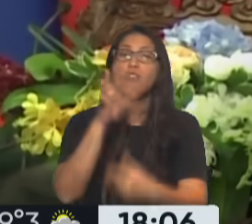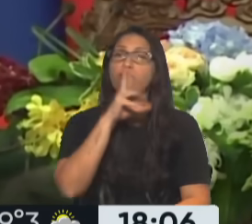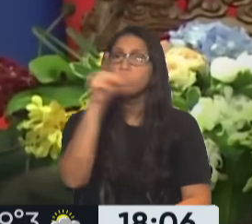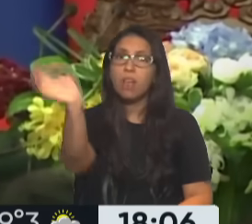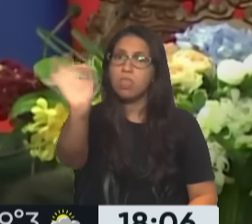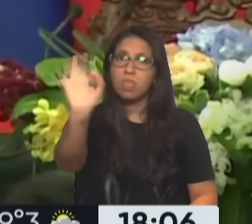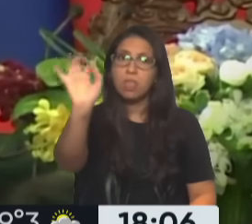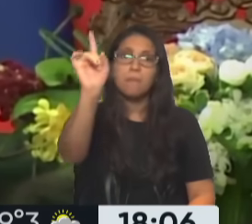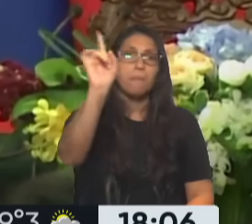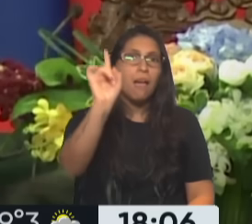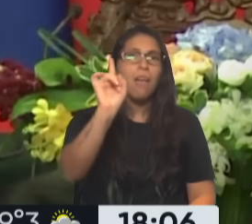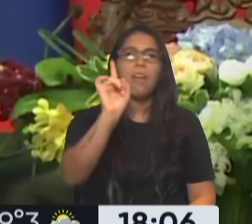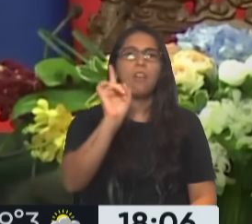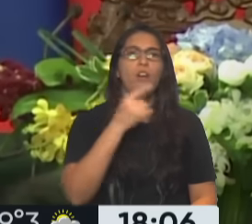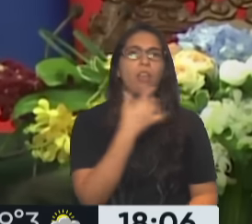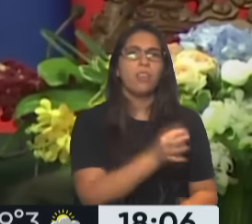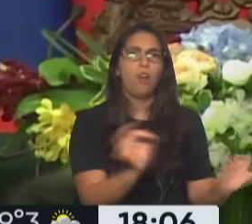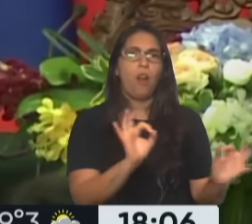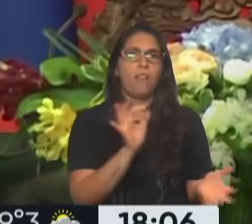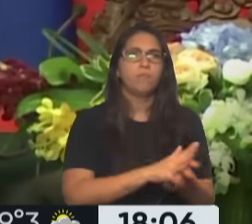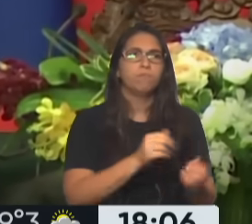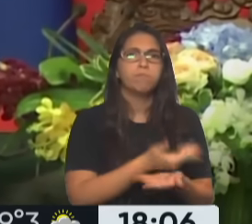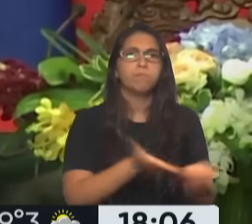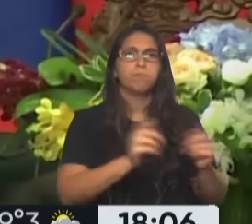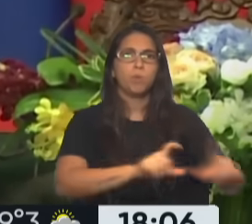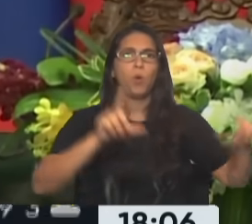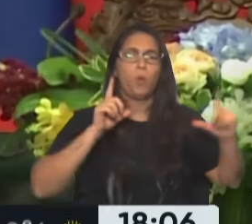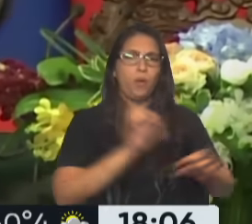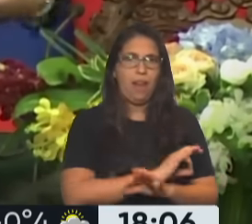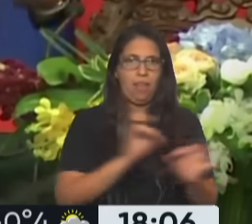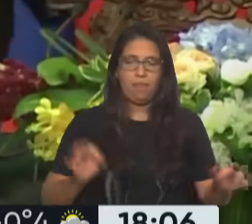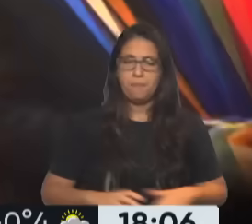abstuvo de condenar la invasión y brinda un importante apoyo político al Kremlin.